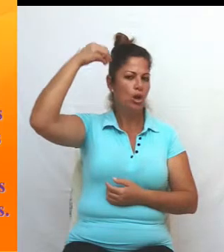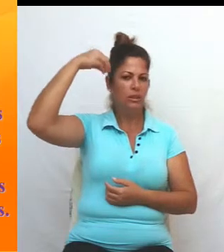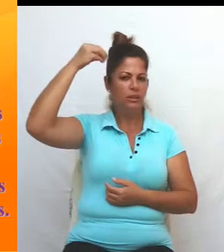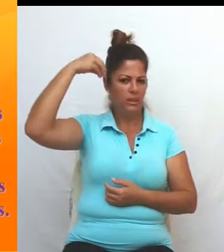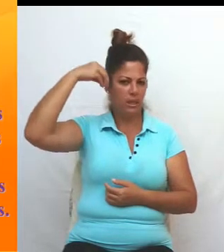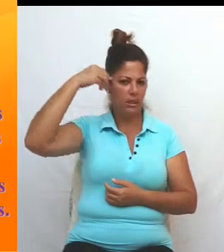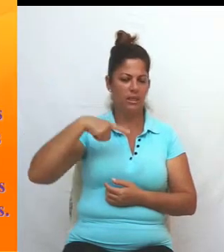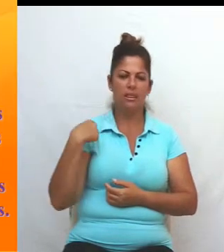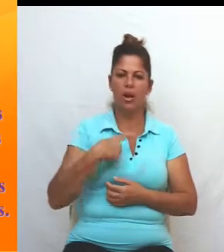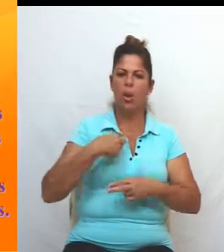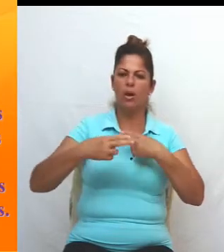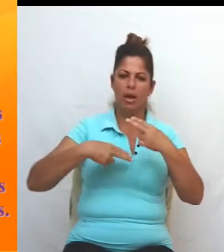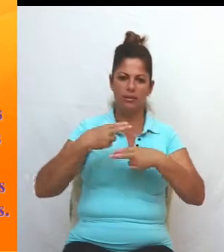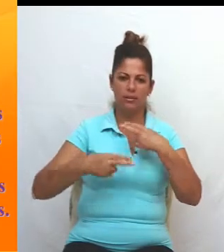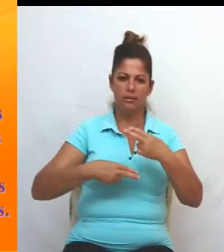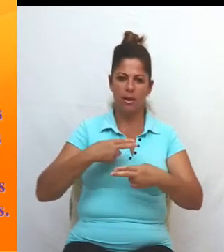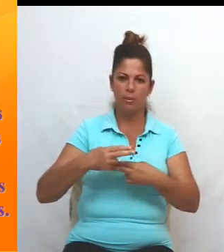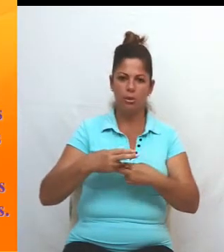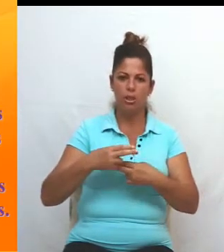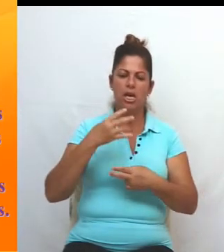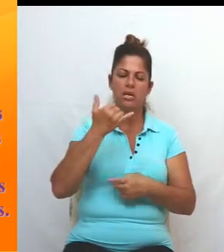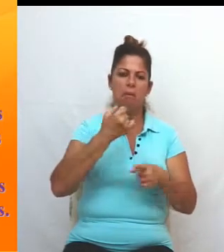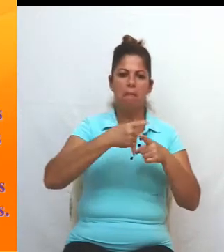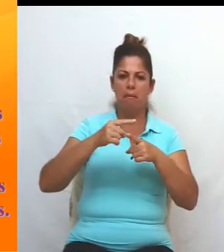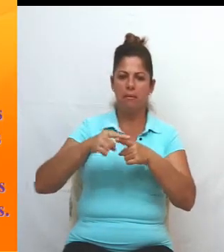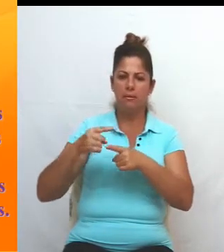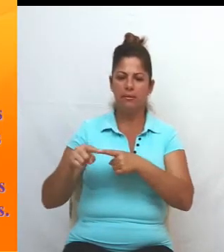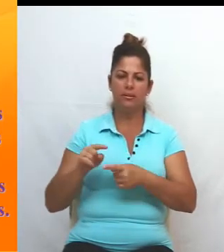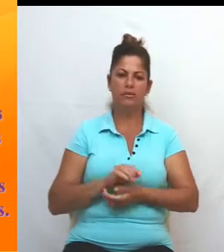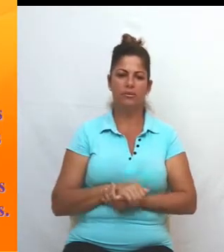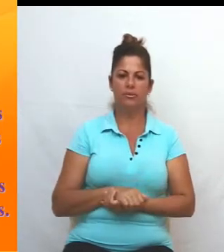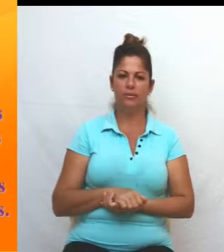nuestros automatismos o acciones reflejas